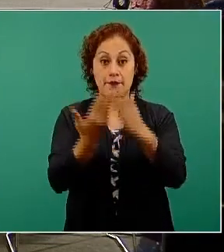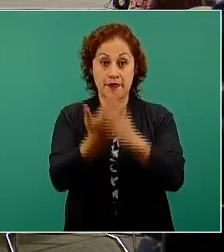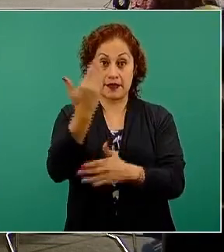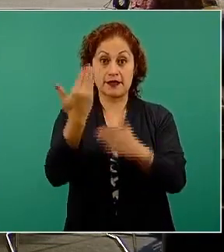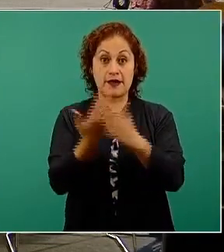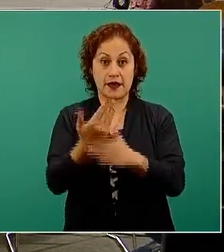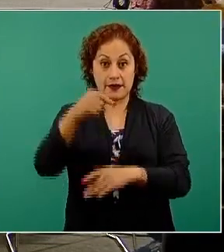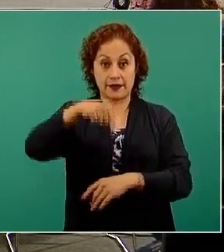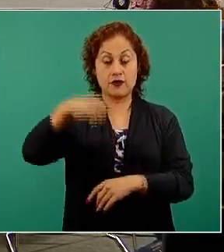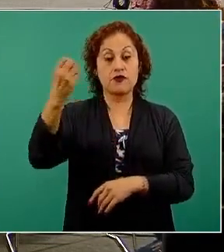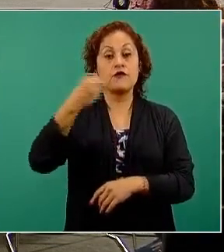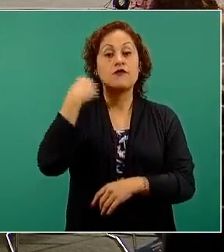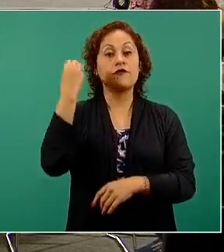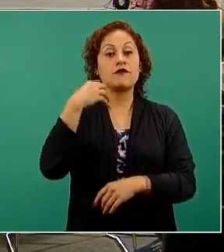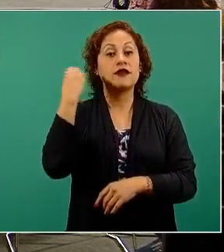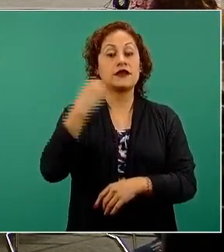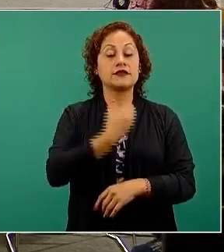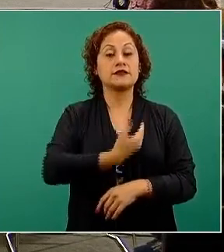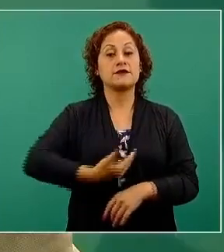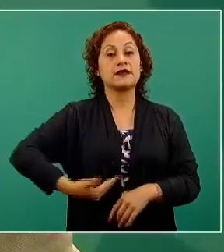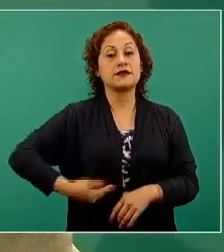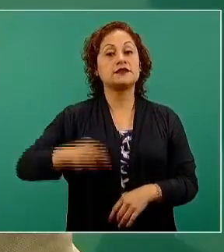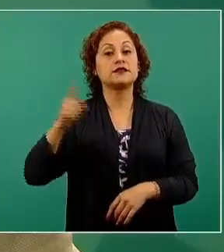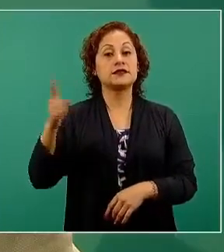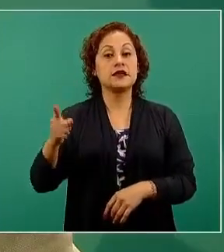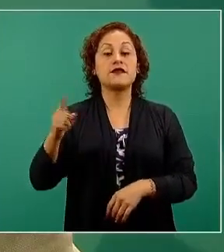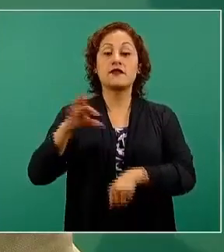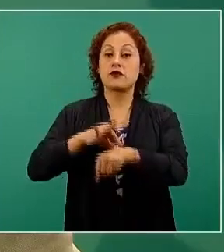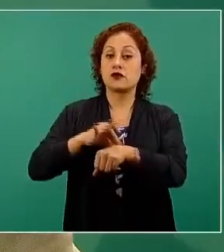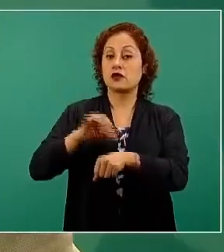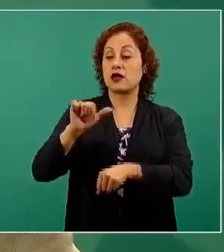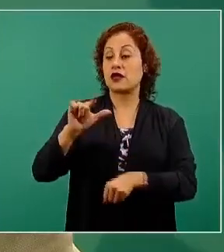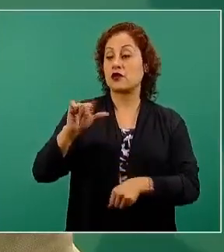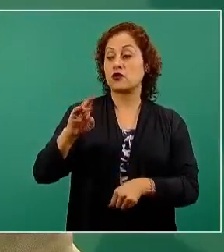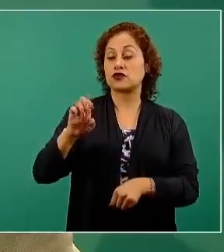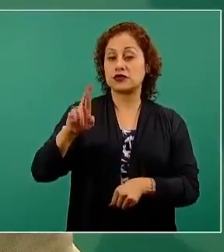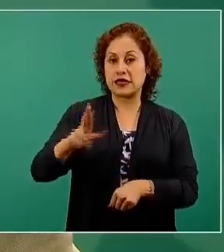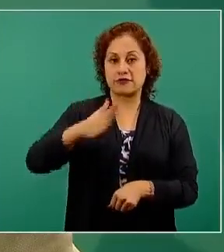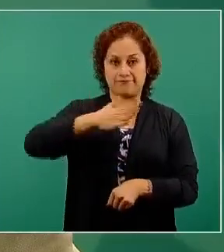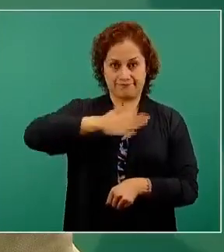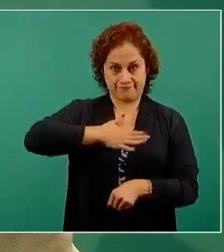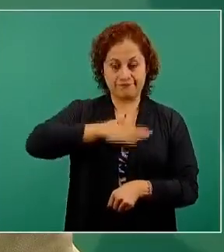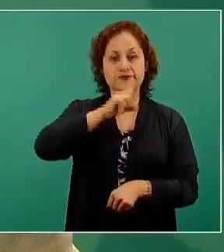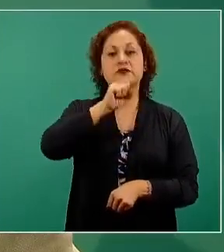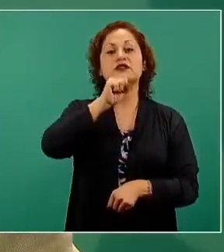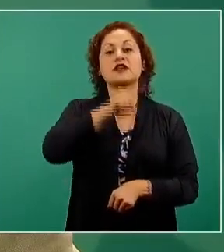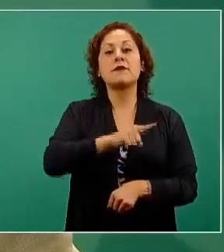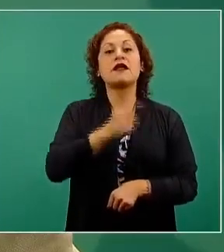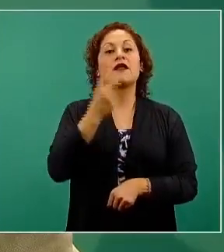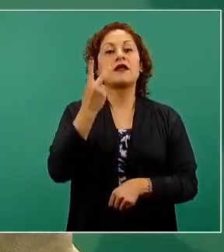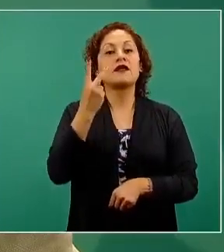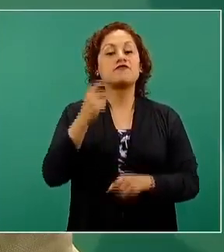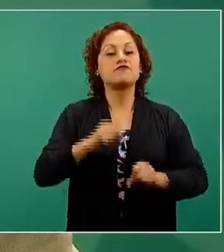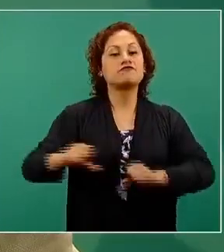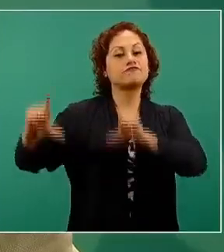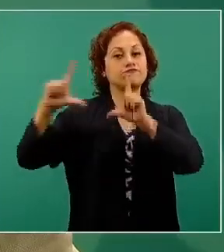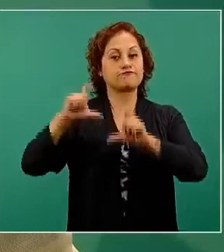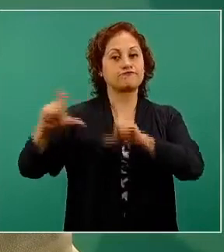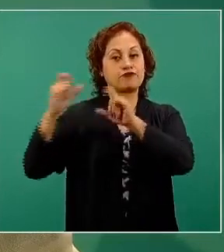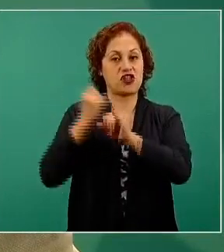algunos datos, tanto el doctor Alcocer como yo mismo presenté algunos de los datos de avance,